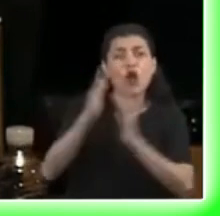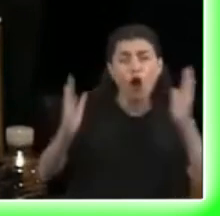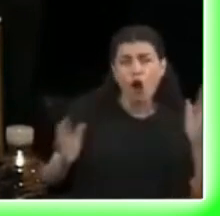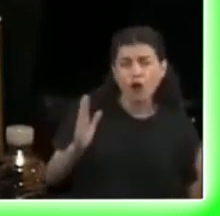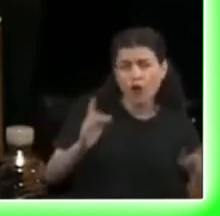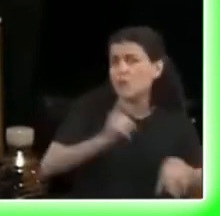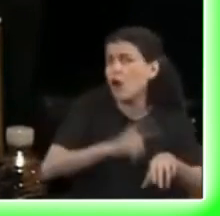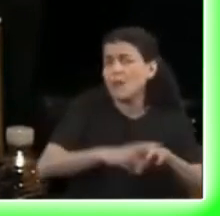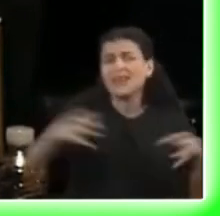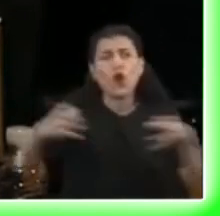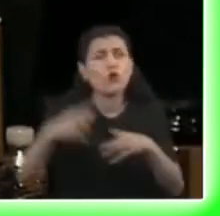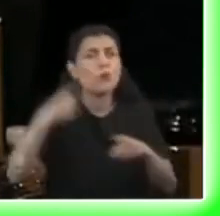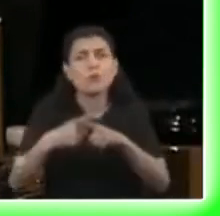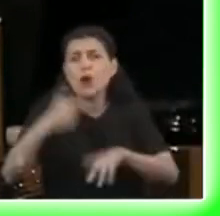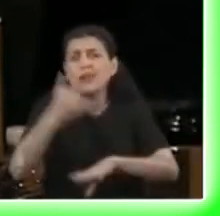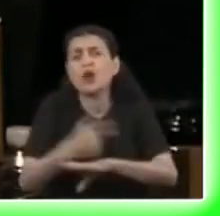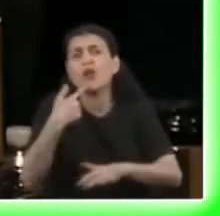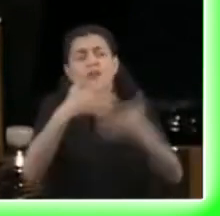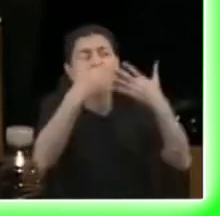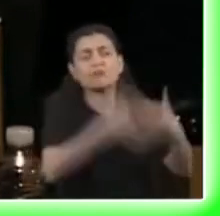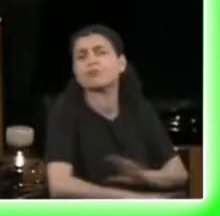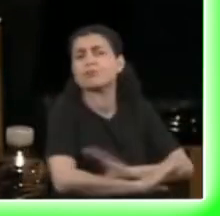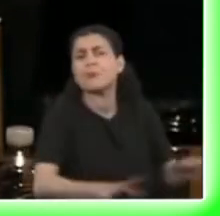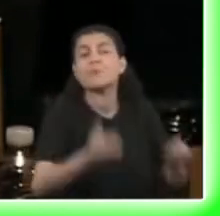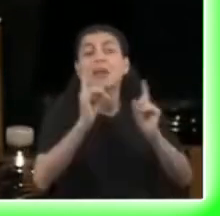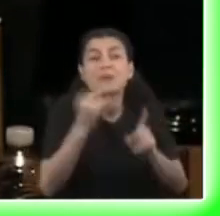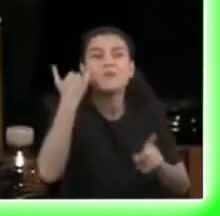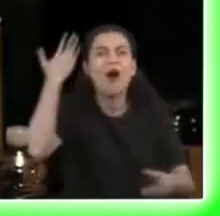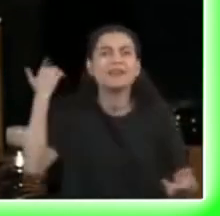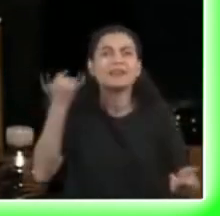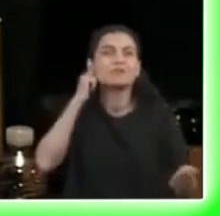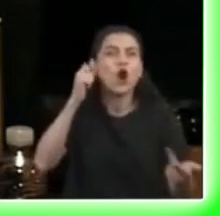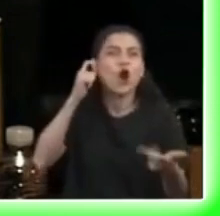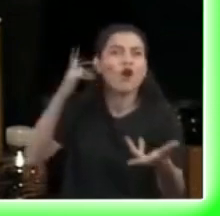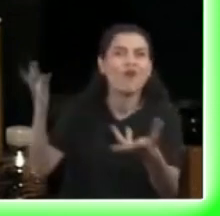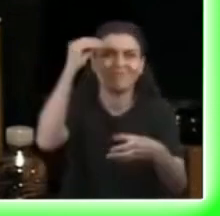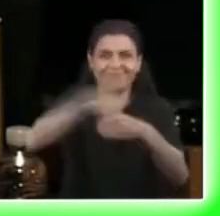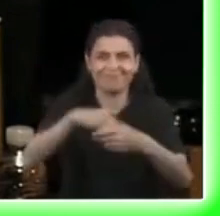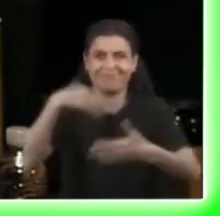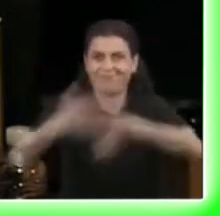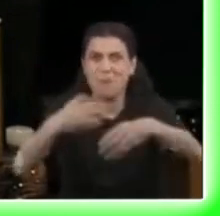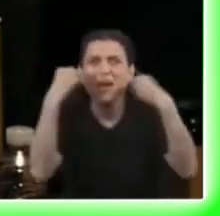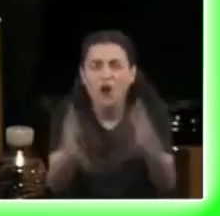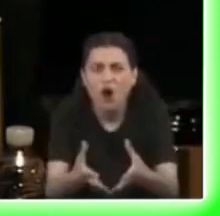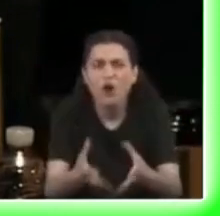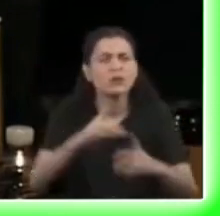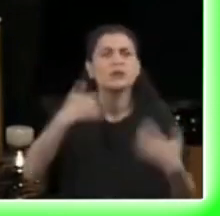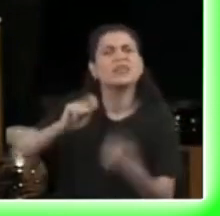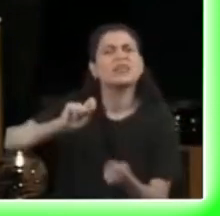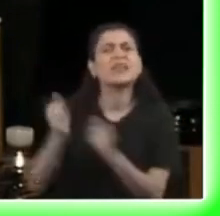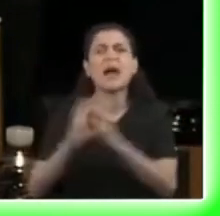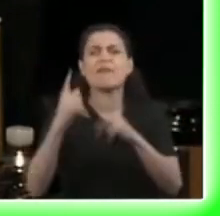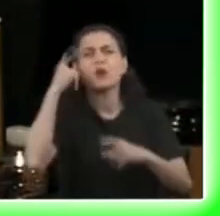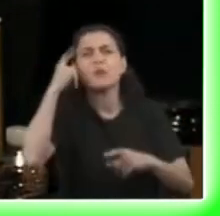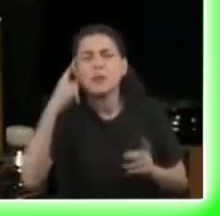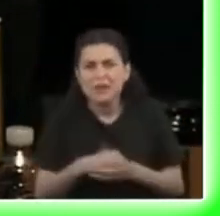dirigencia política decidió abandonar los principios que nos habían traído tanta riqueza y adoptar el modelo del Estado presente y la mal